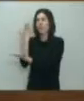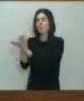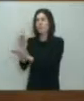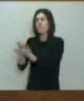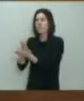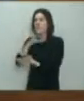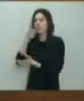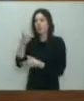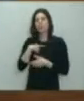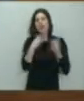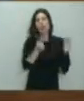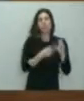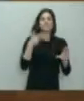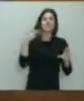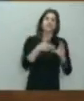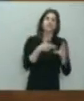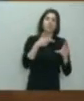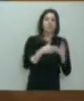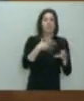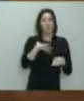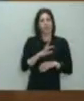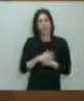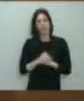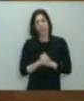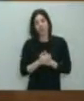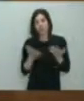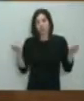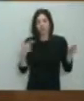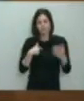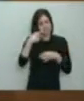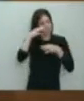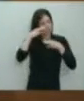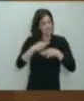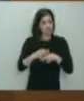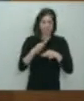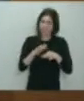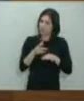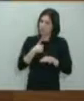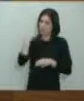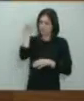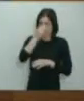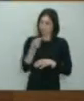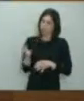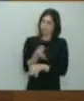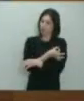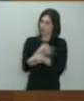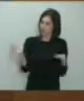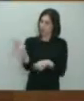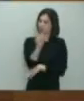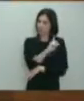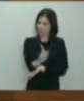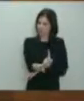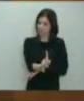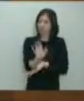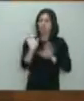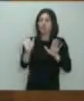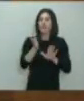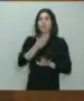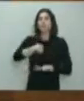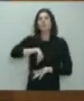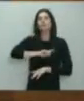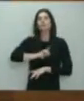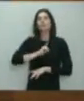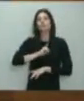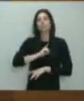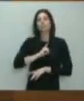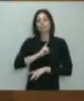para poder llenar el depósito de la gasolina. Y, sinceramente, a mí esa me parece que no es una correcta práctica. Porque lo que sí tenemos, con